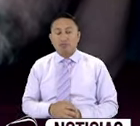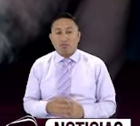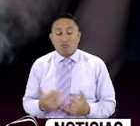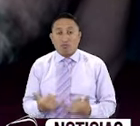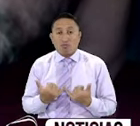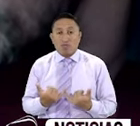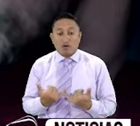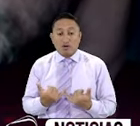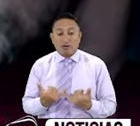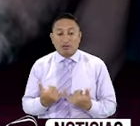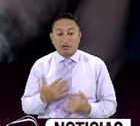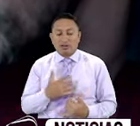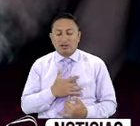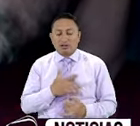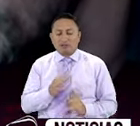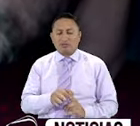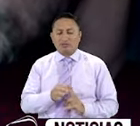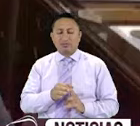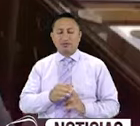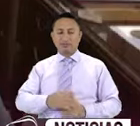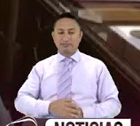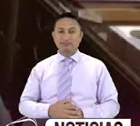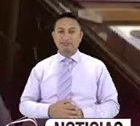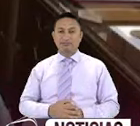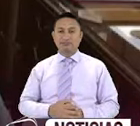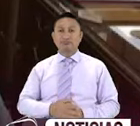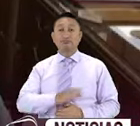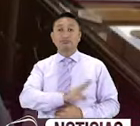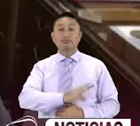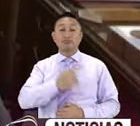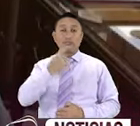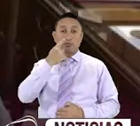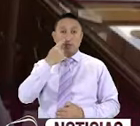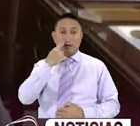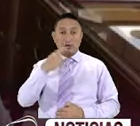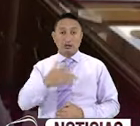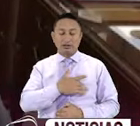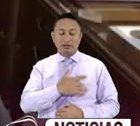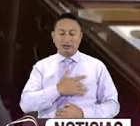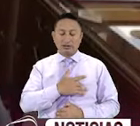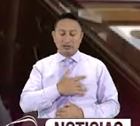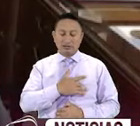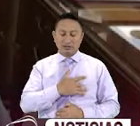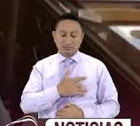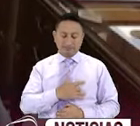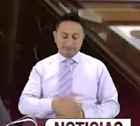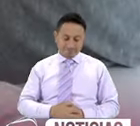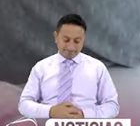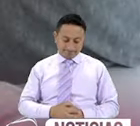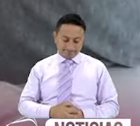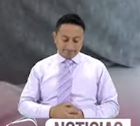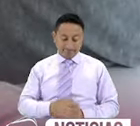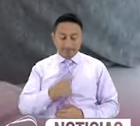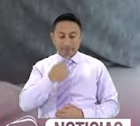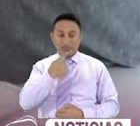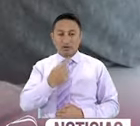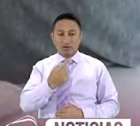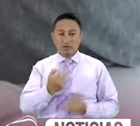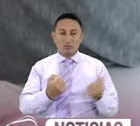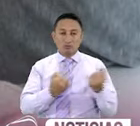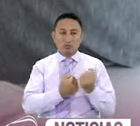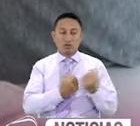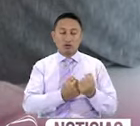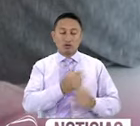muy especial para mí. El padre de Paola se mostró conmovido, a la vez que expresó su respaldo frente a la decisión de su